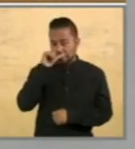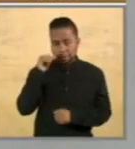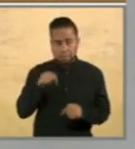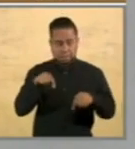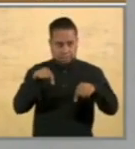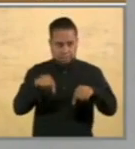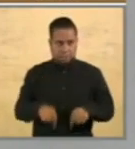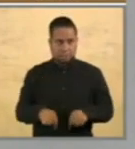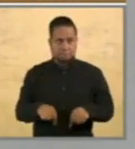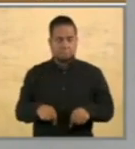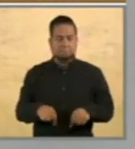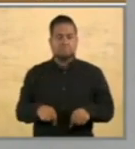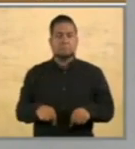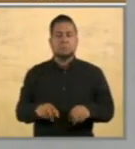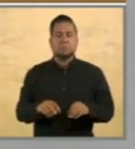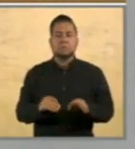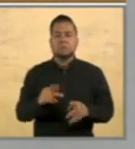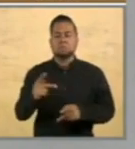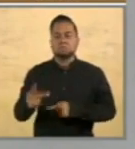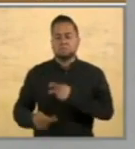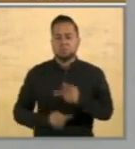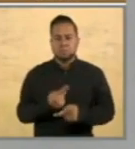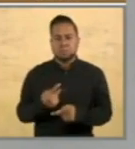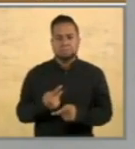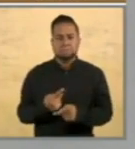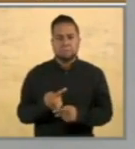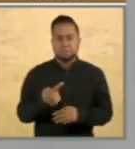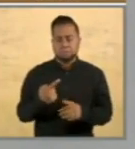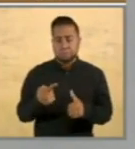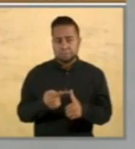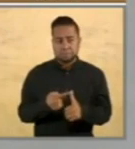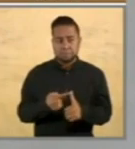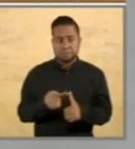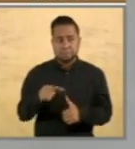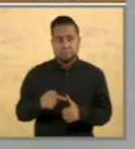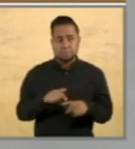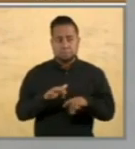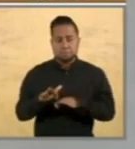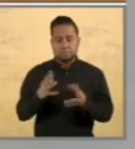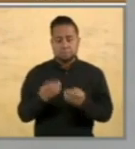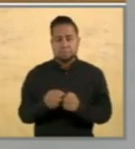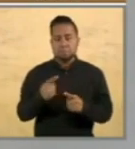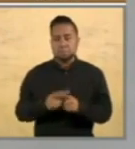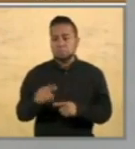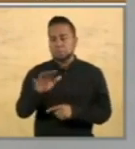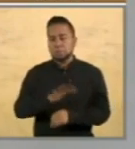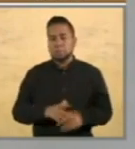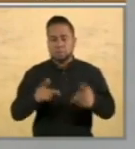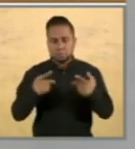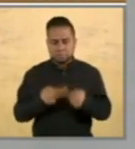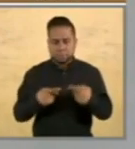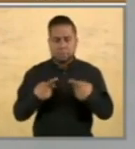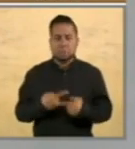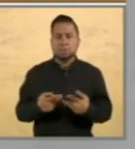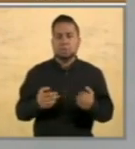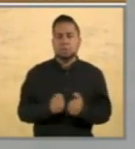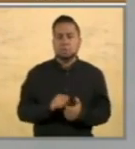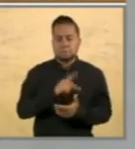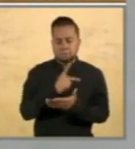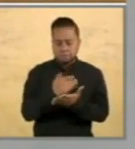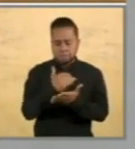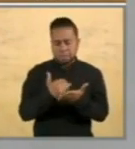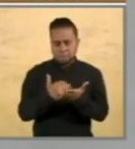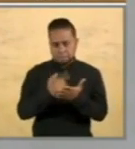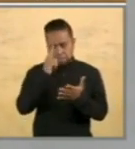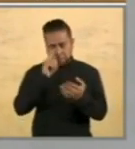fue fue Clara la la pregunta eh primeramente pues está trabajando con la ciudadanía a través de un programa